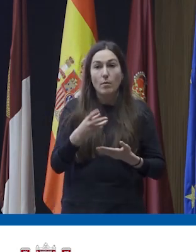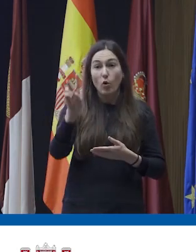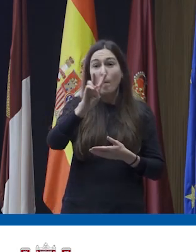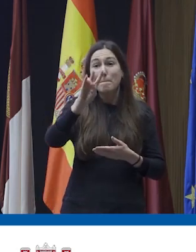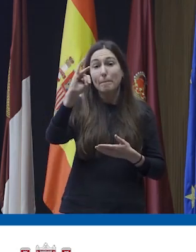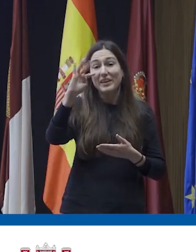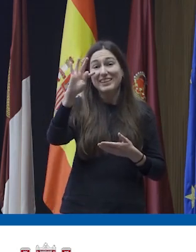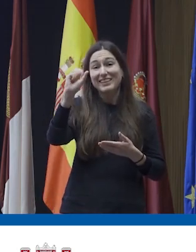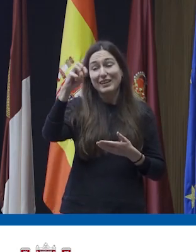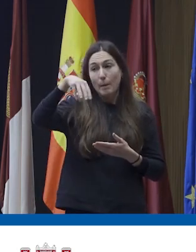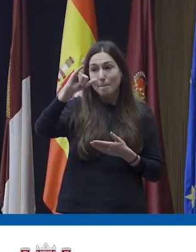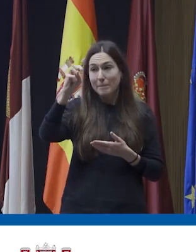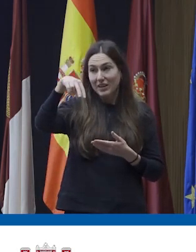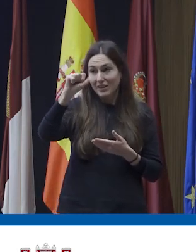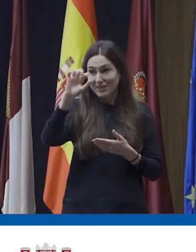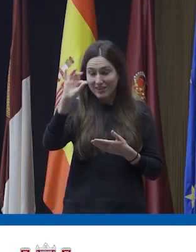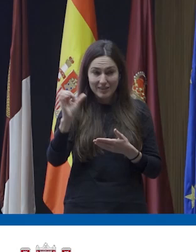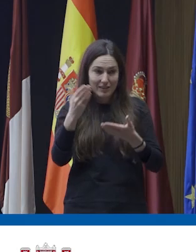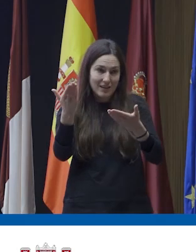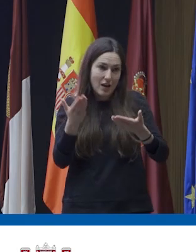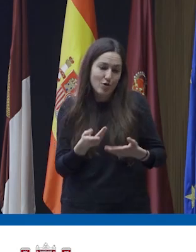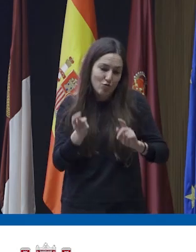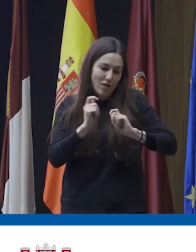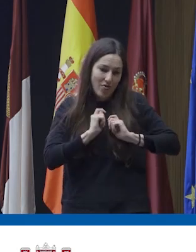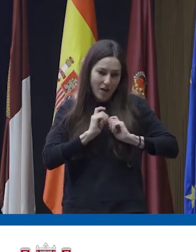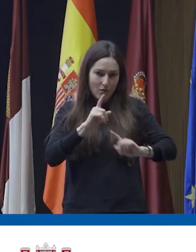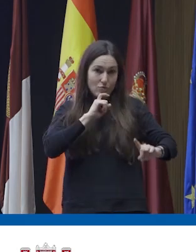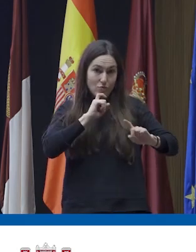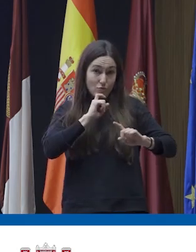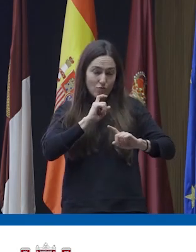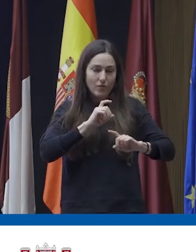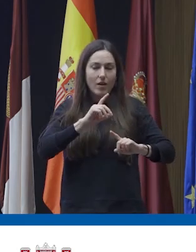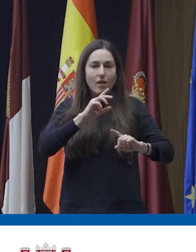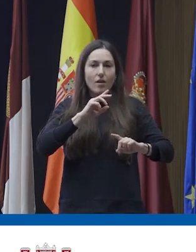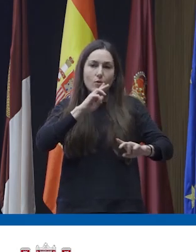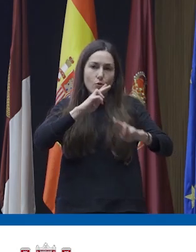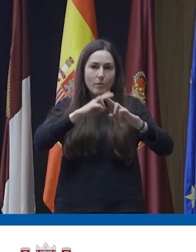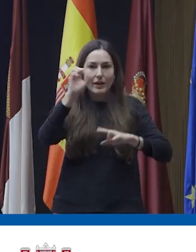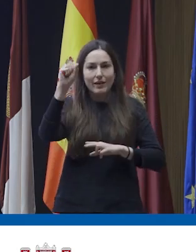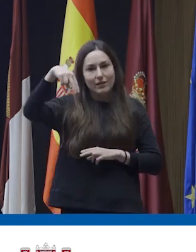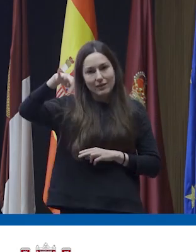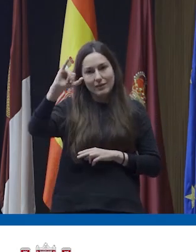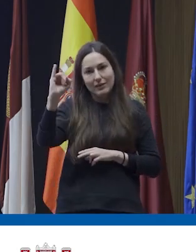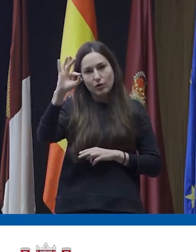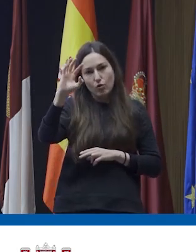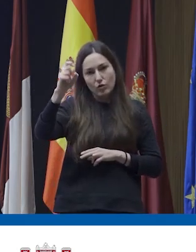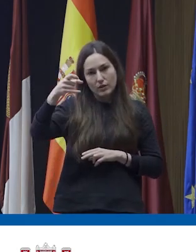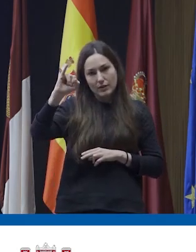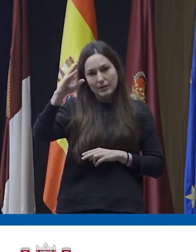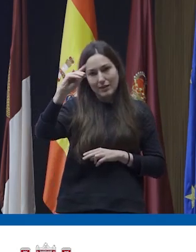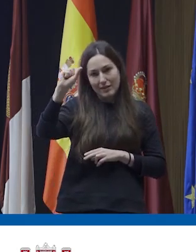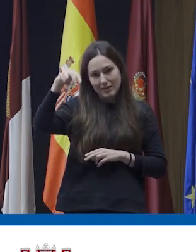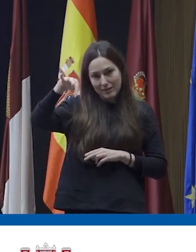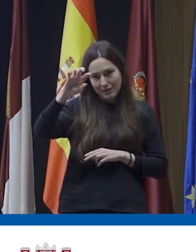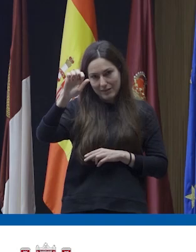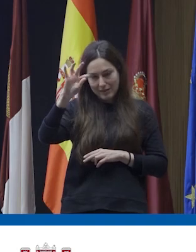que vamos a que reciclen un poquito o intentando con antioxidantes que la retina no genere tantos desechos, pues cuanto menos desecho